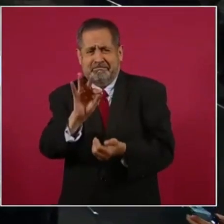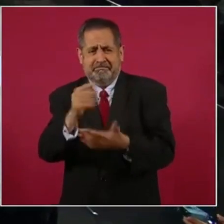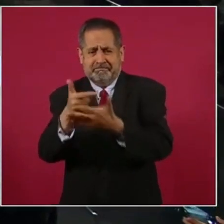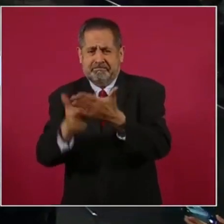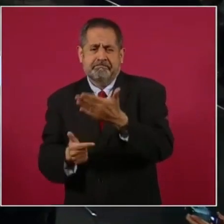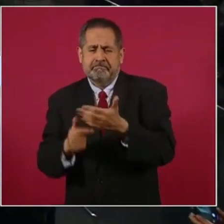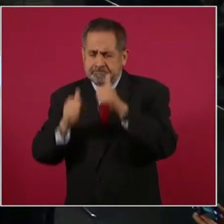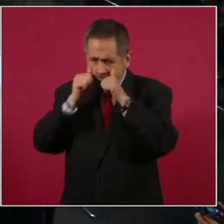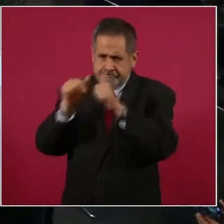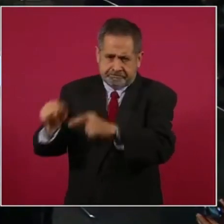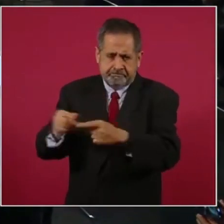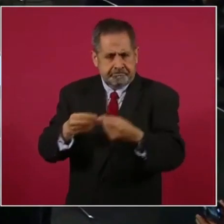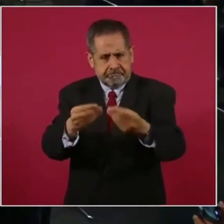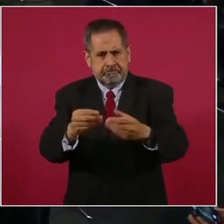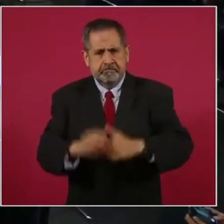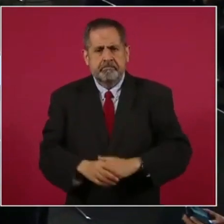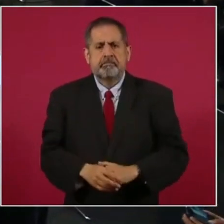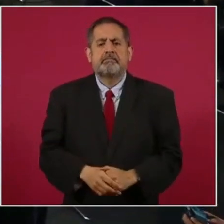presidente. Sí.